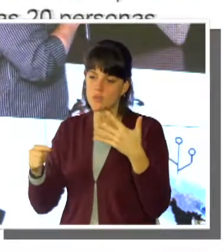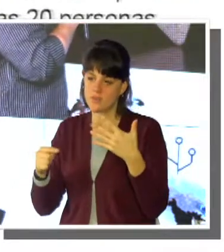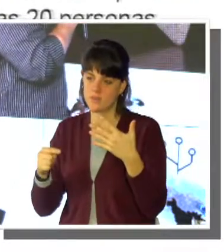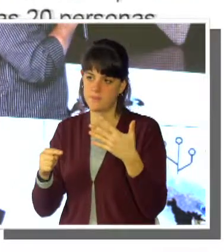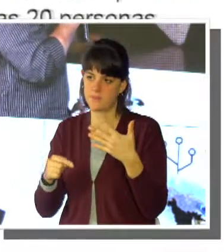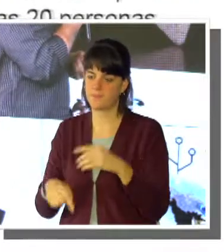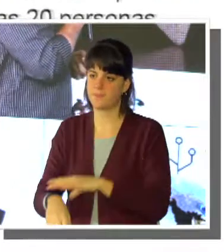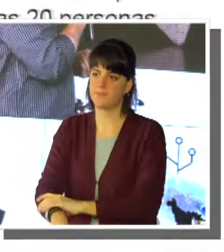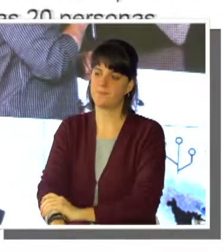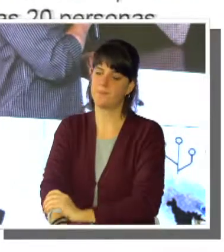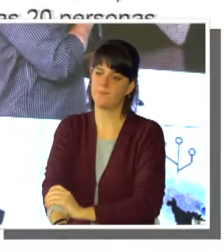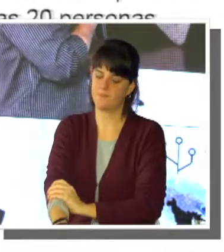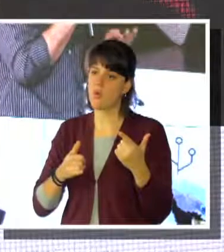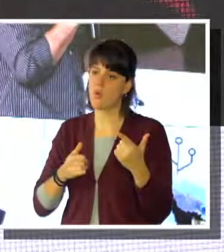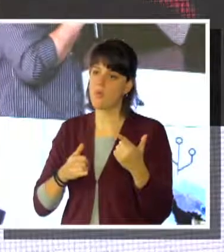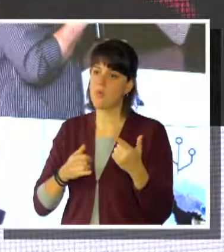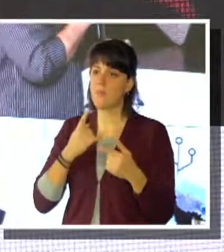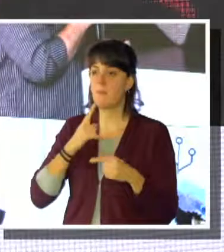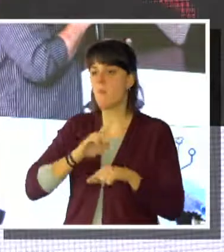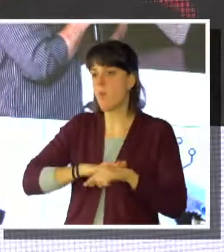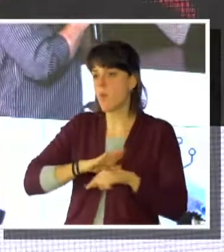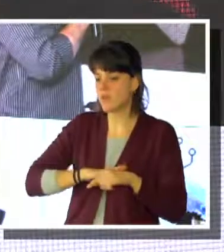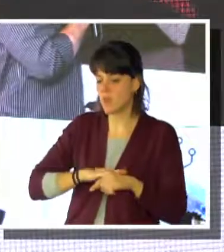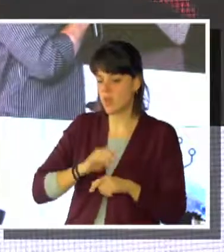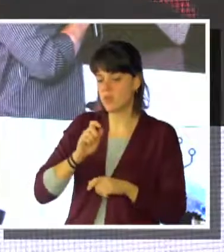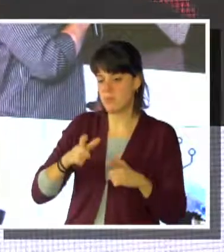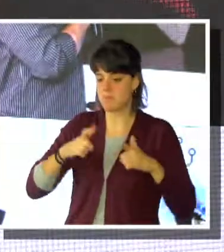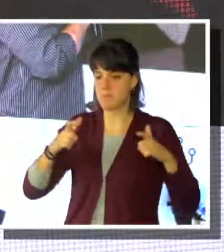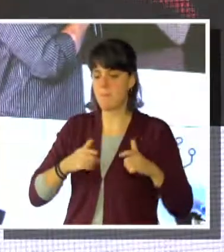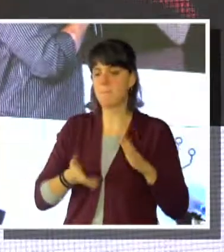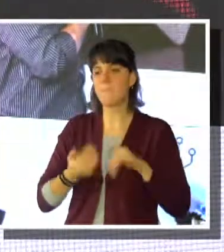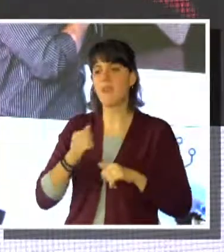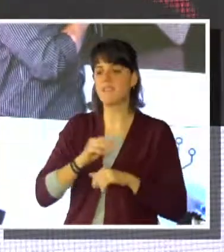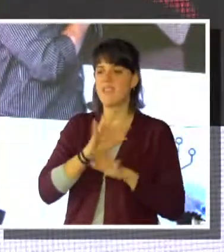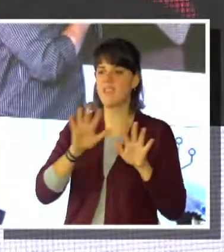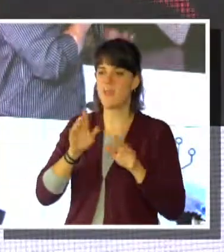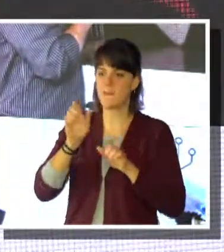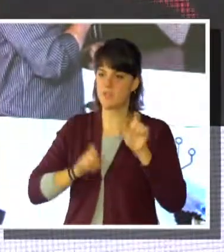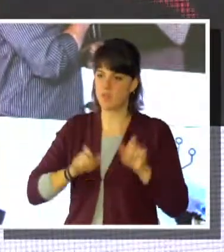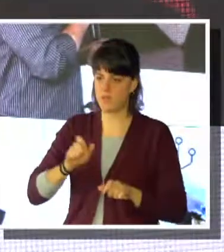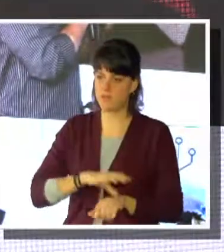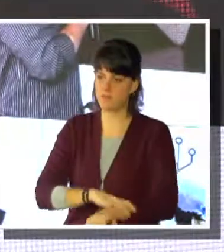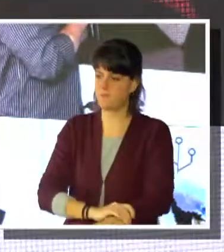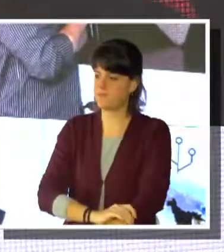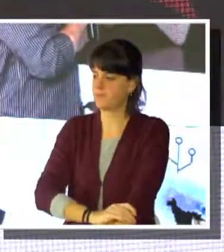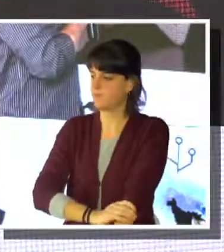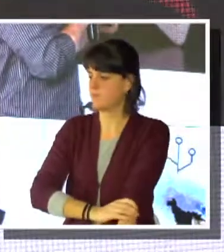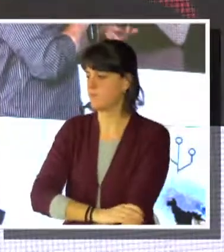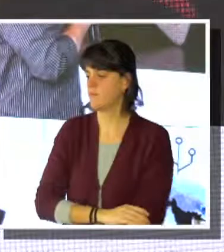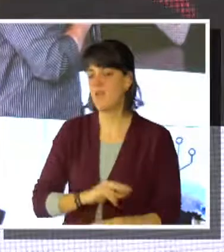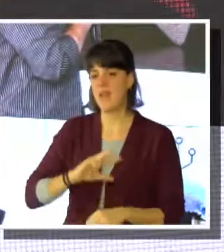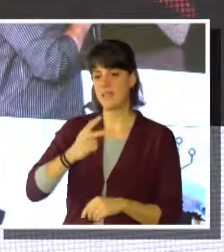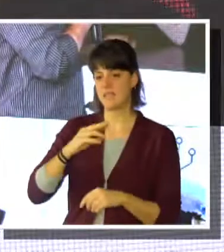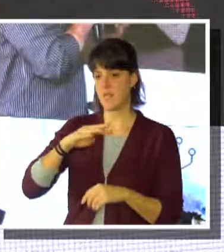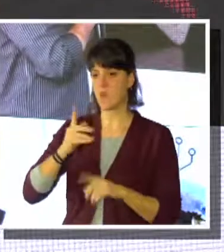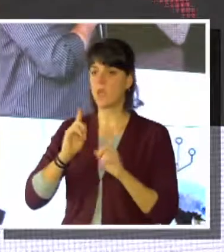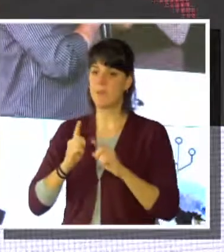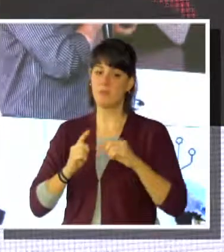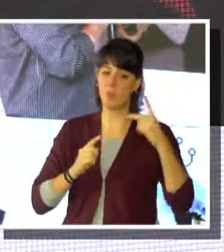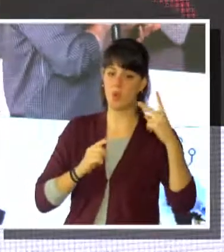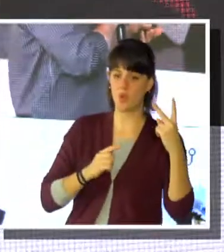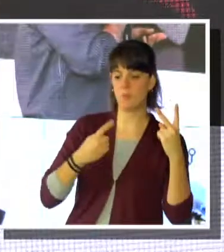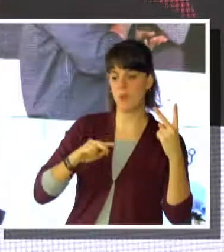Esta aplicación surgió por una necesidad puntual que era ayudar en la decisión de qué